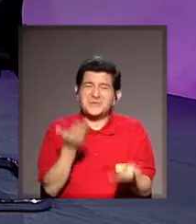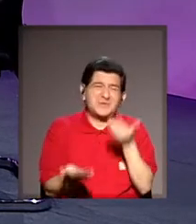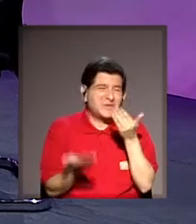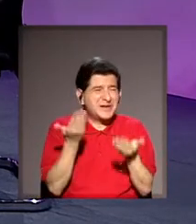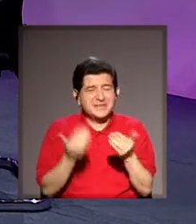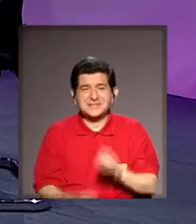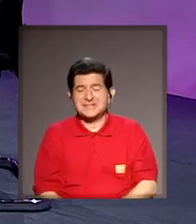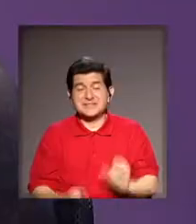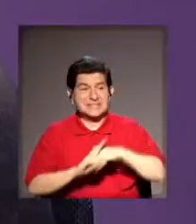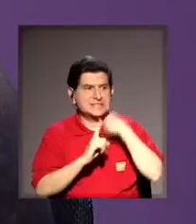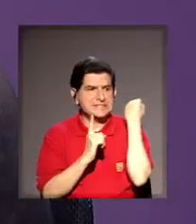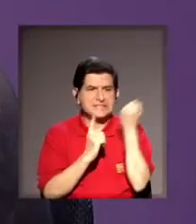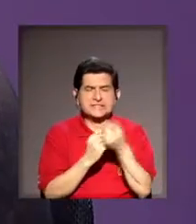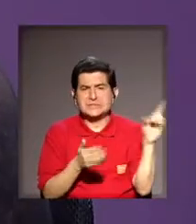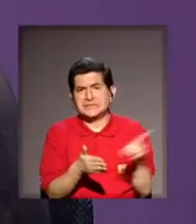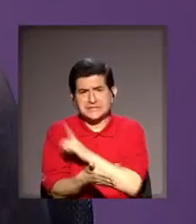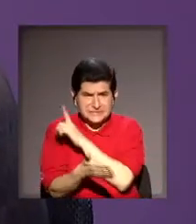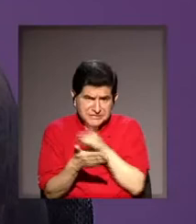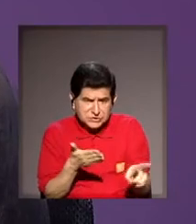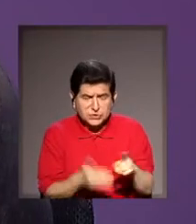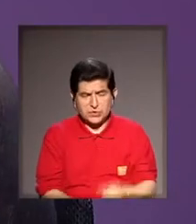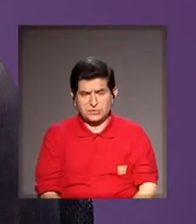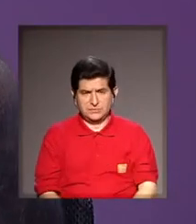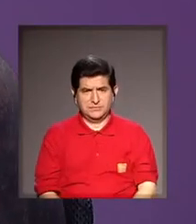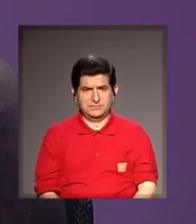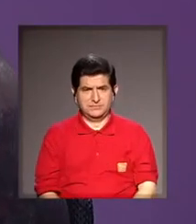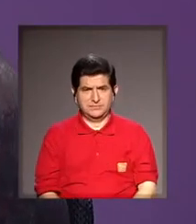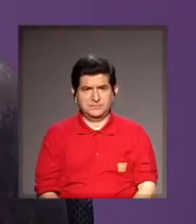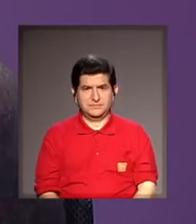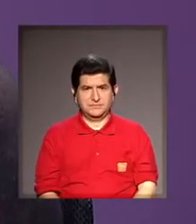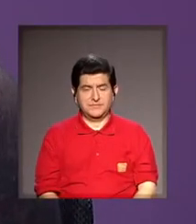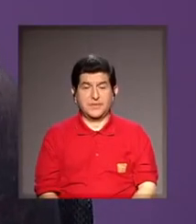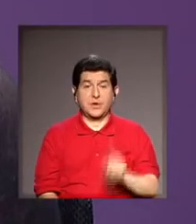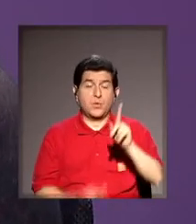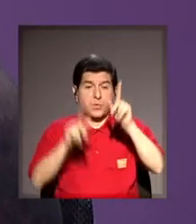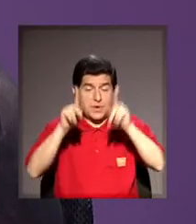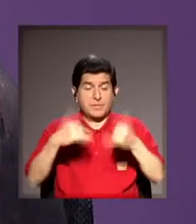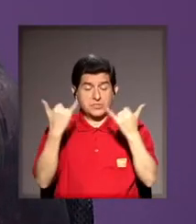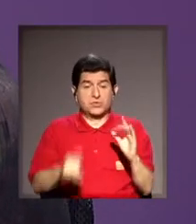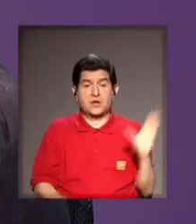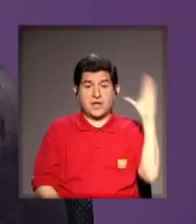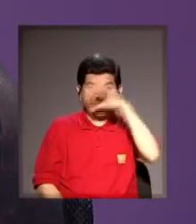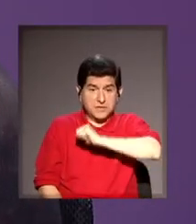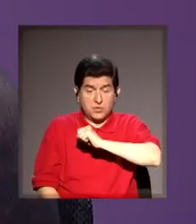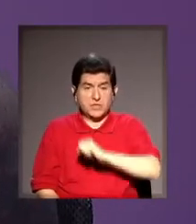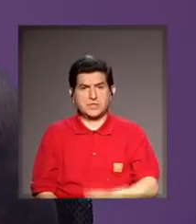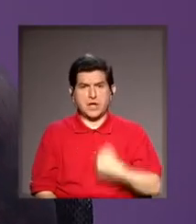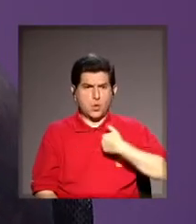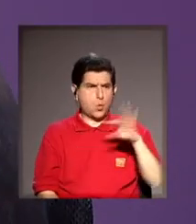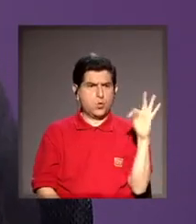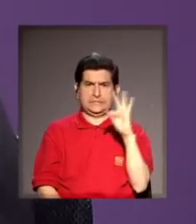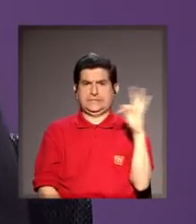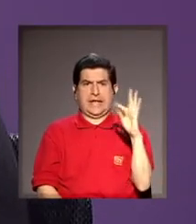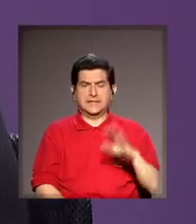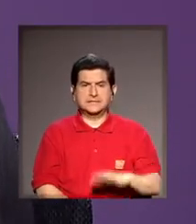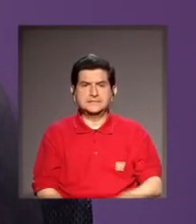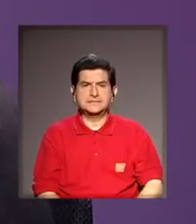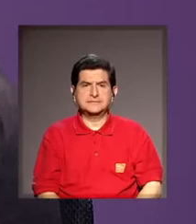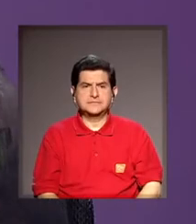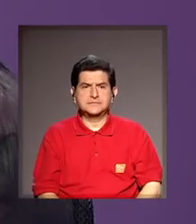situaciones de discriminación verdad una vez una persona se da cuenta de que unas trans pues